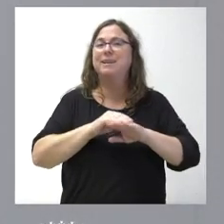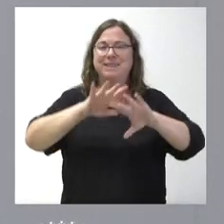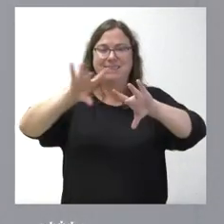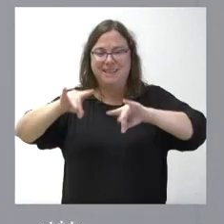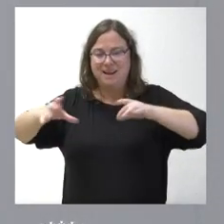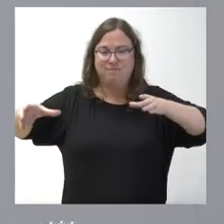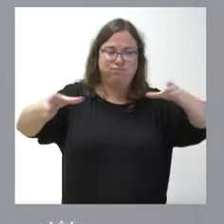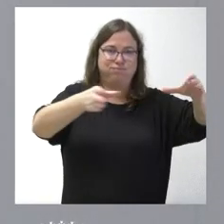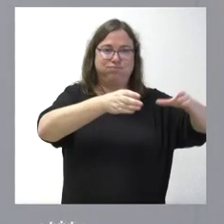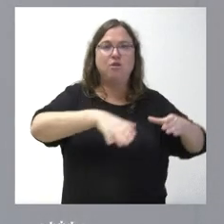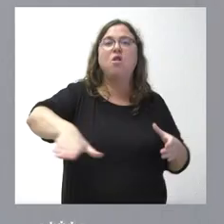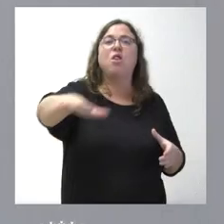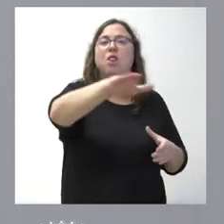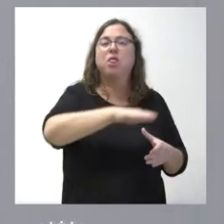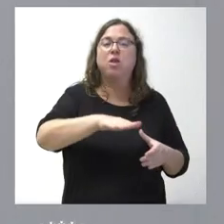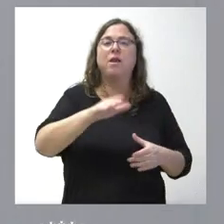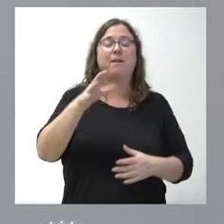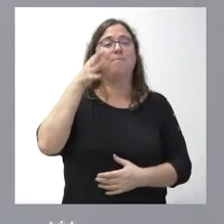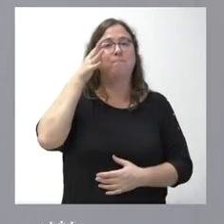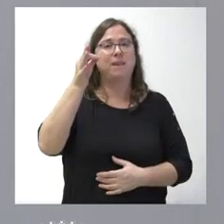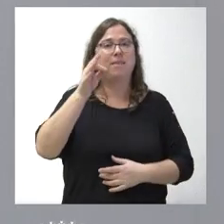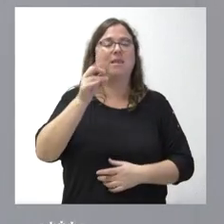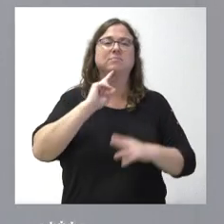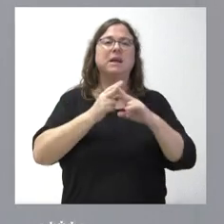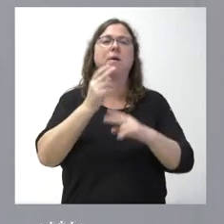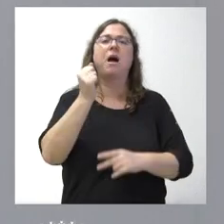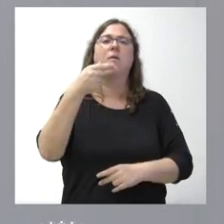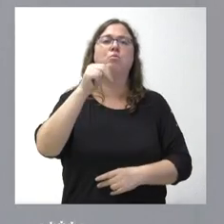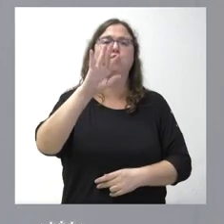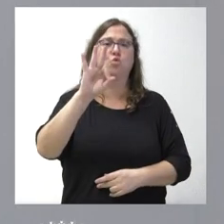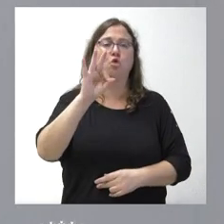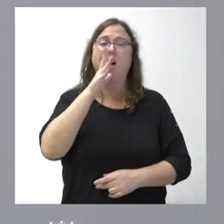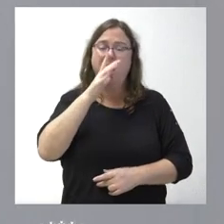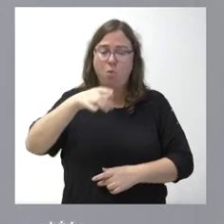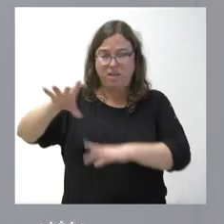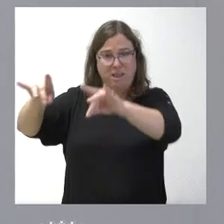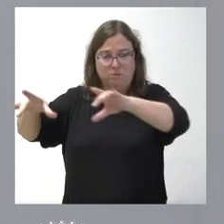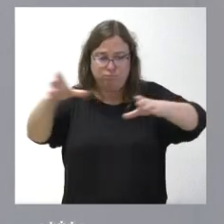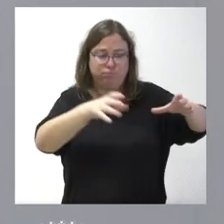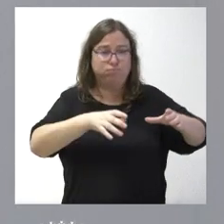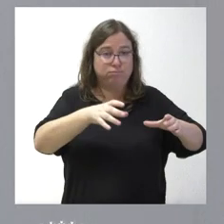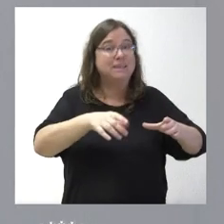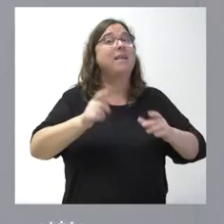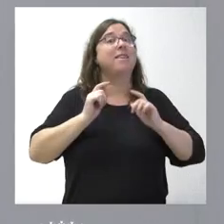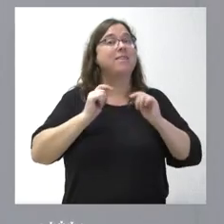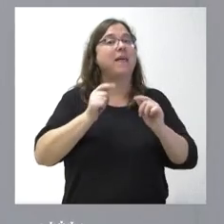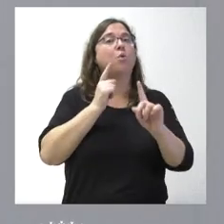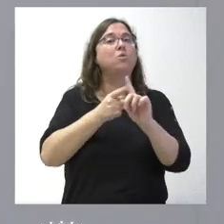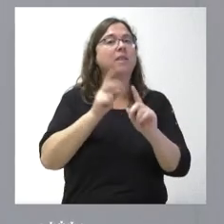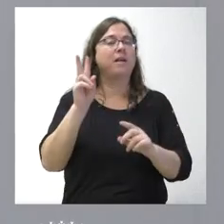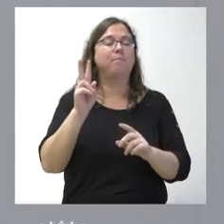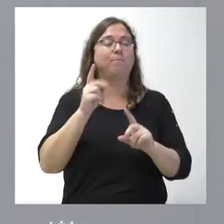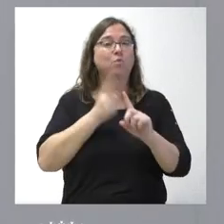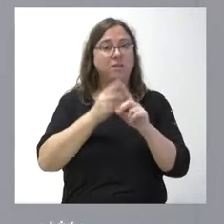zona regable en el municipio Valentino de amusco y a estos efectos se declara de utilidad pública y urgente ocupación esta